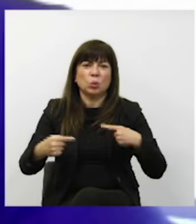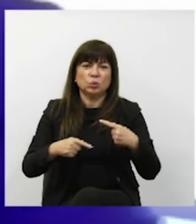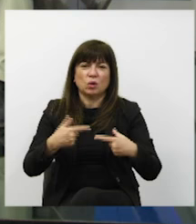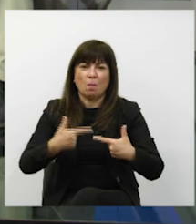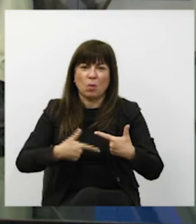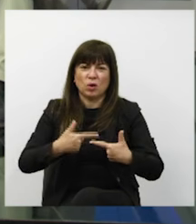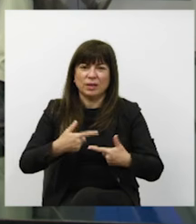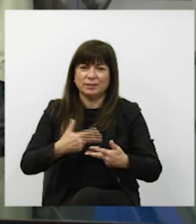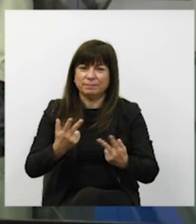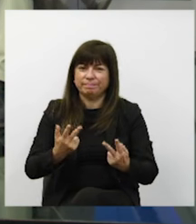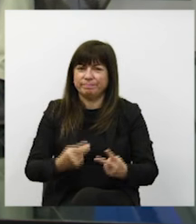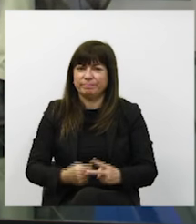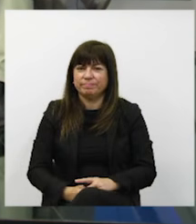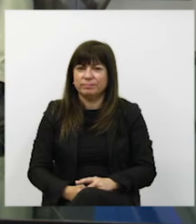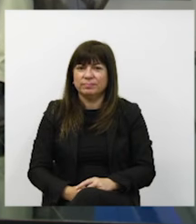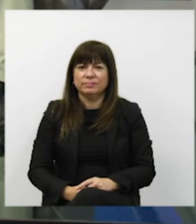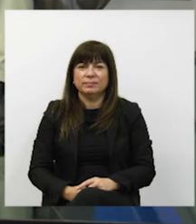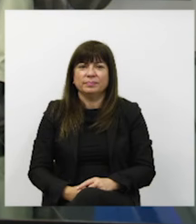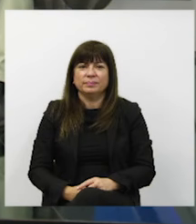públicas.